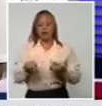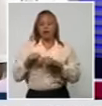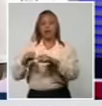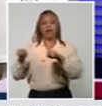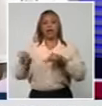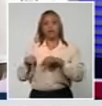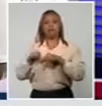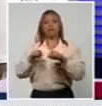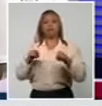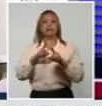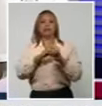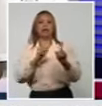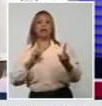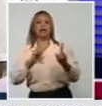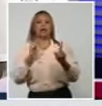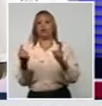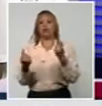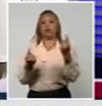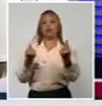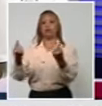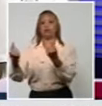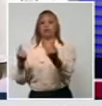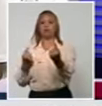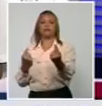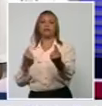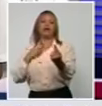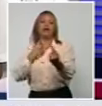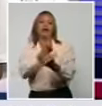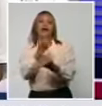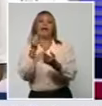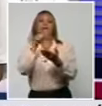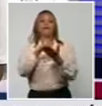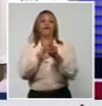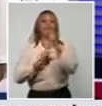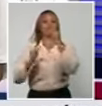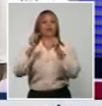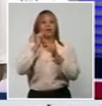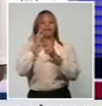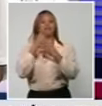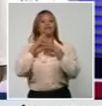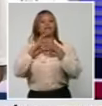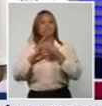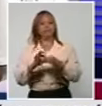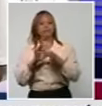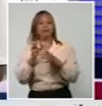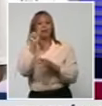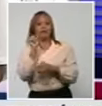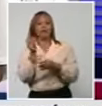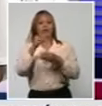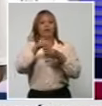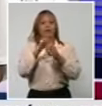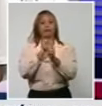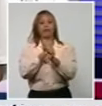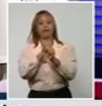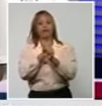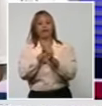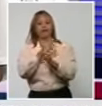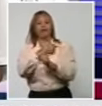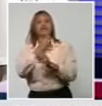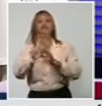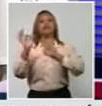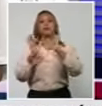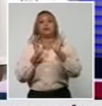características físicas que tiene cada punto de entrada. Los puntos fundamentales críticos de las personas que trabajan dentro del aeropuerto se han protegido, muchos